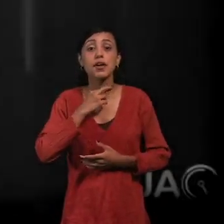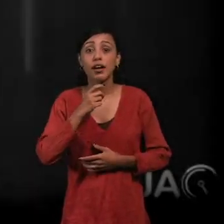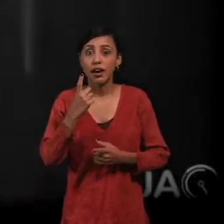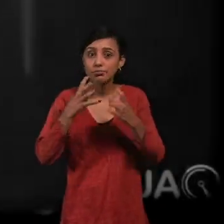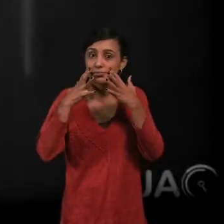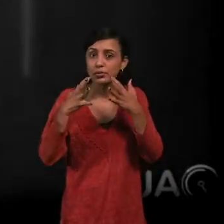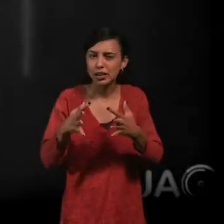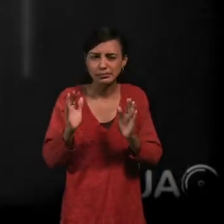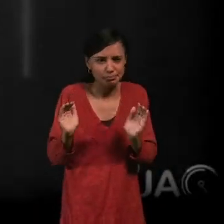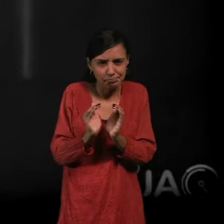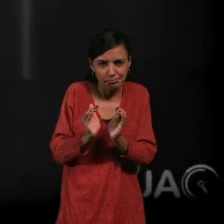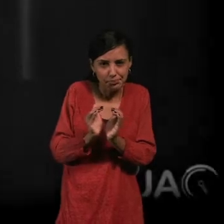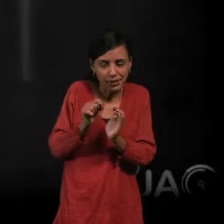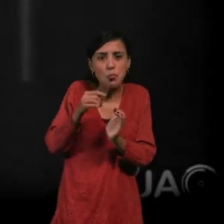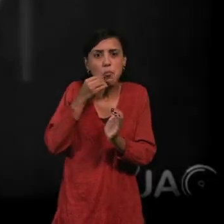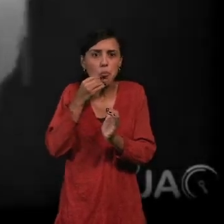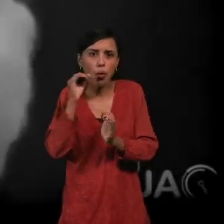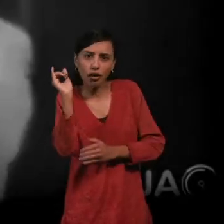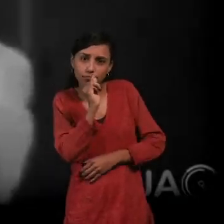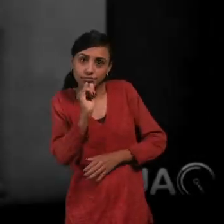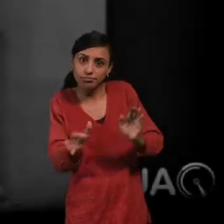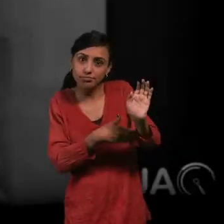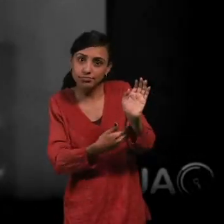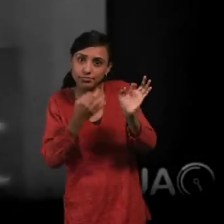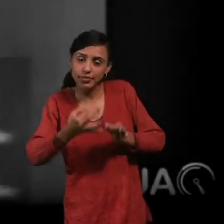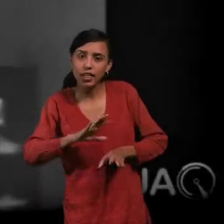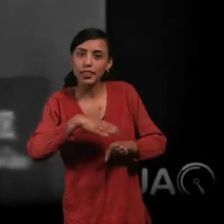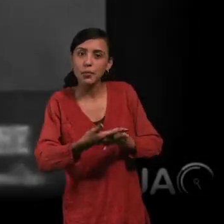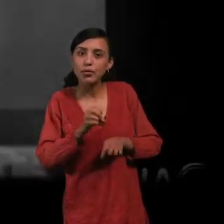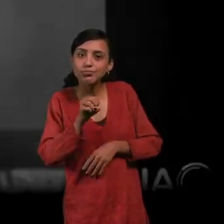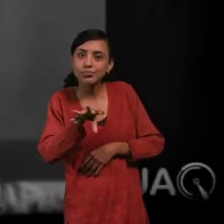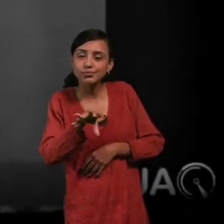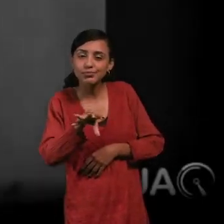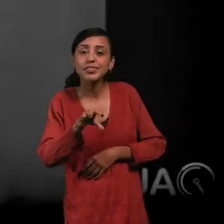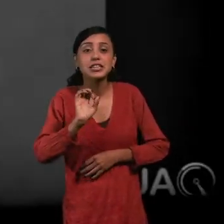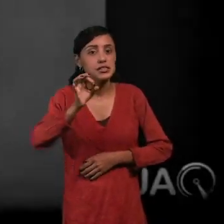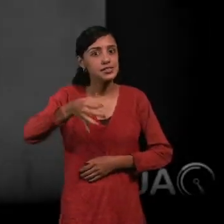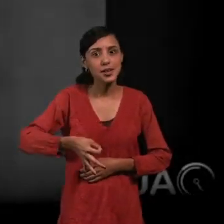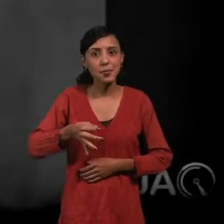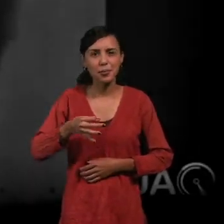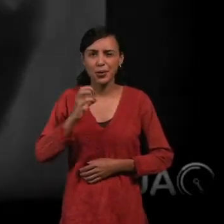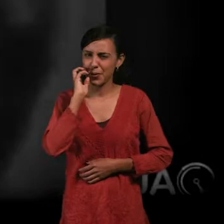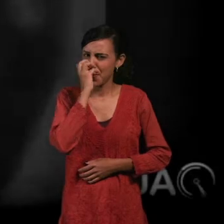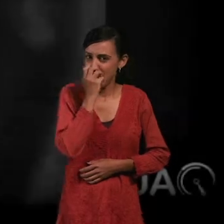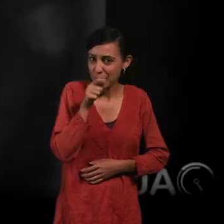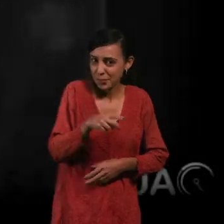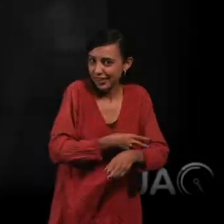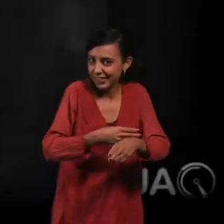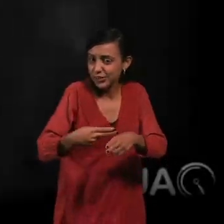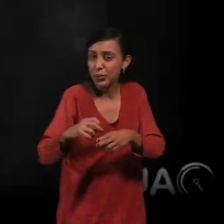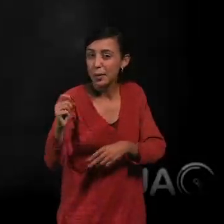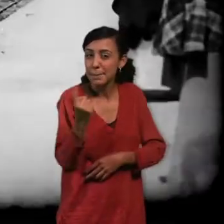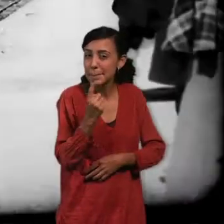pequeño aparato que podía grabar imágenes reales y luego reproducirlas. Siempre resulta graciosa esa anécdota de